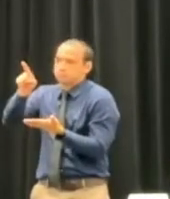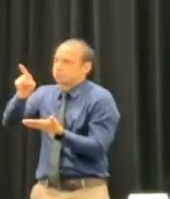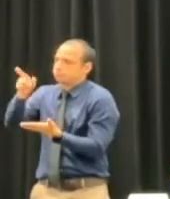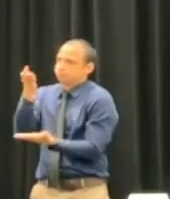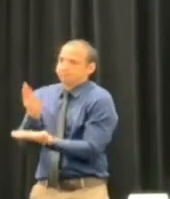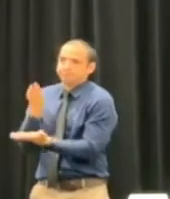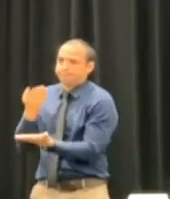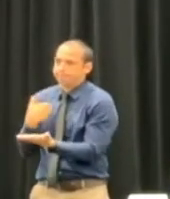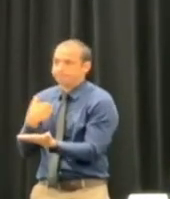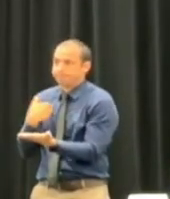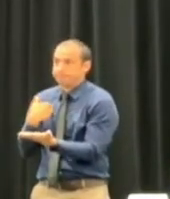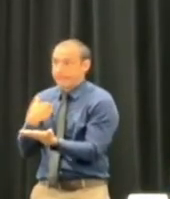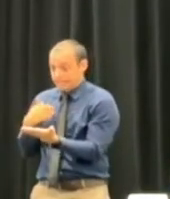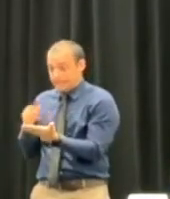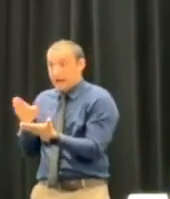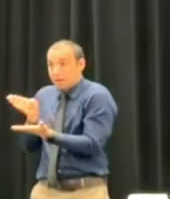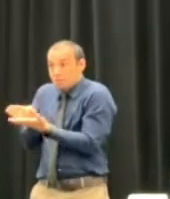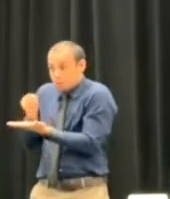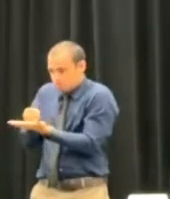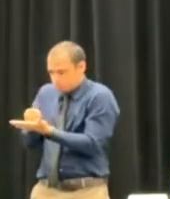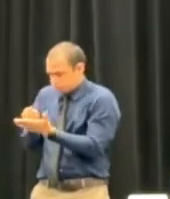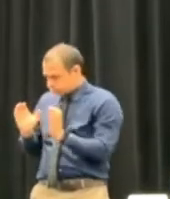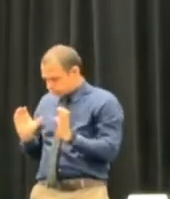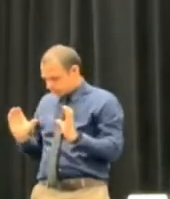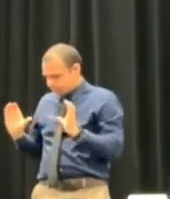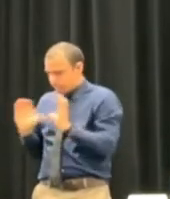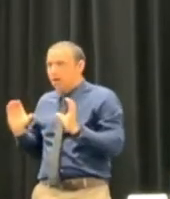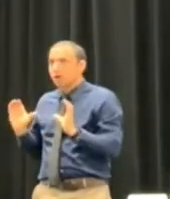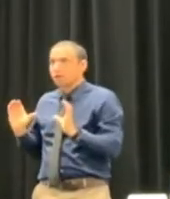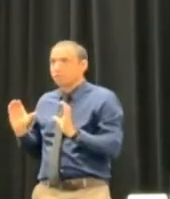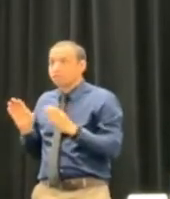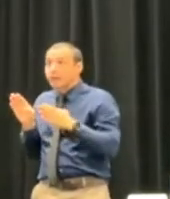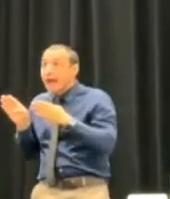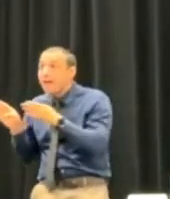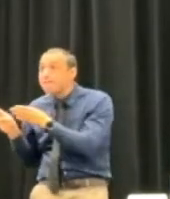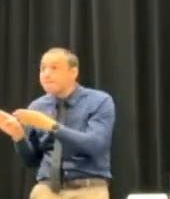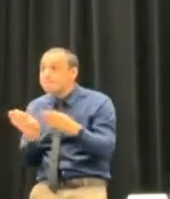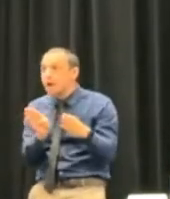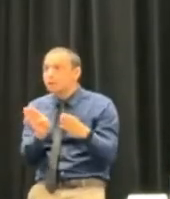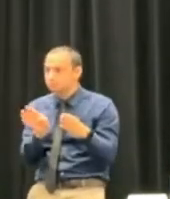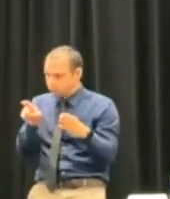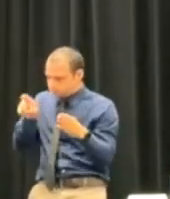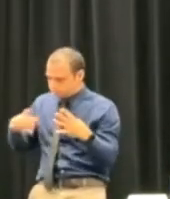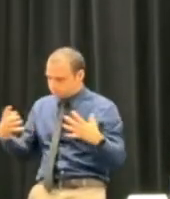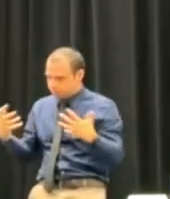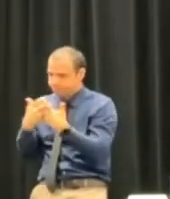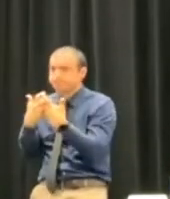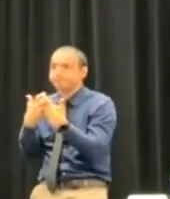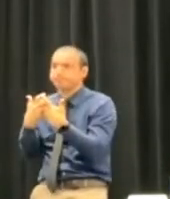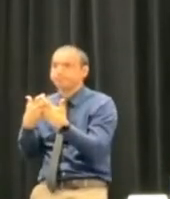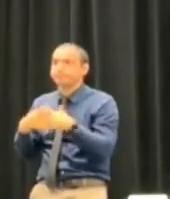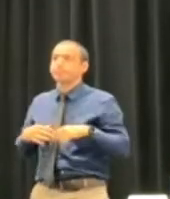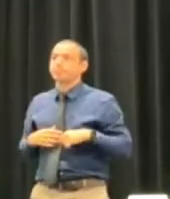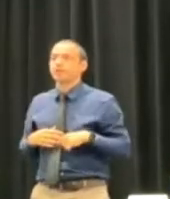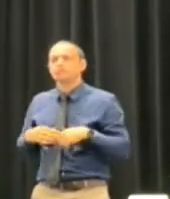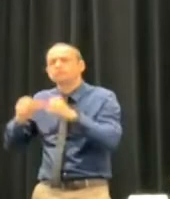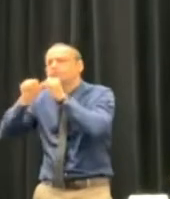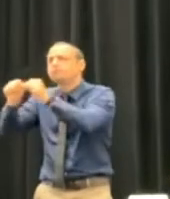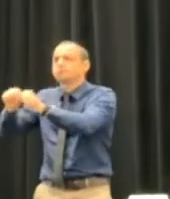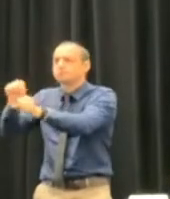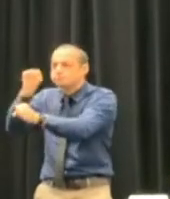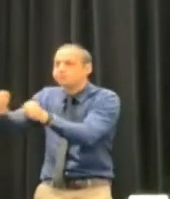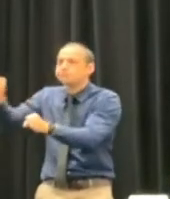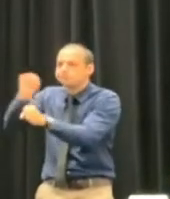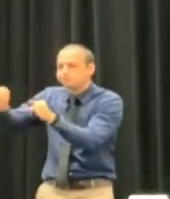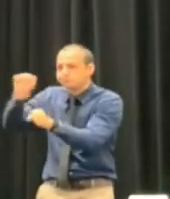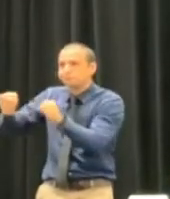certificado tiene que ser consistente con el plan fiscal así que continuamos trabajando esto es un proceso que que